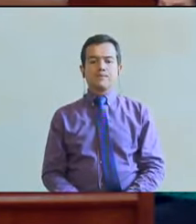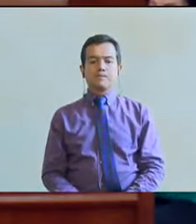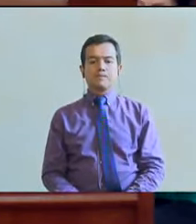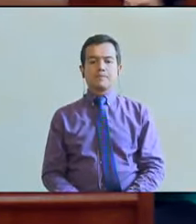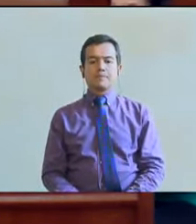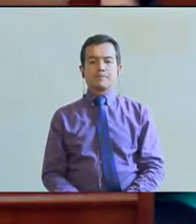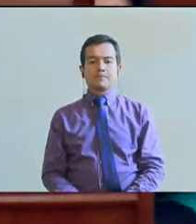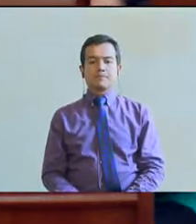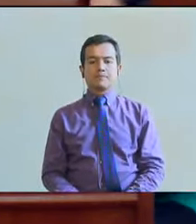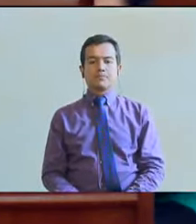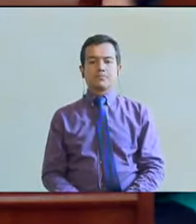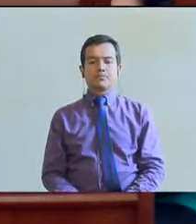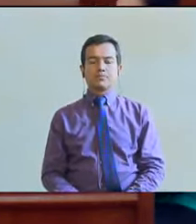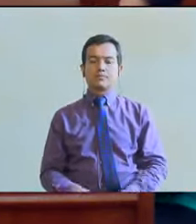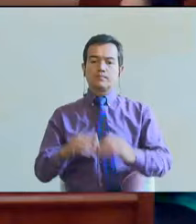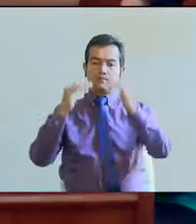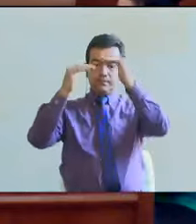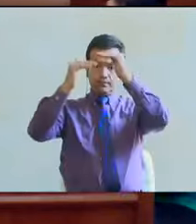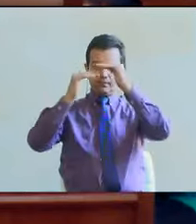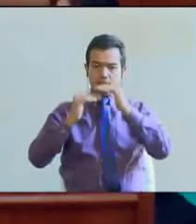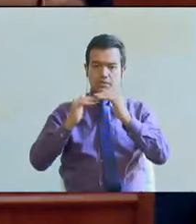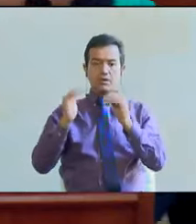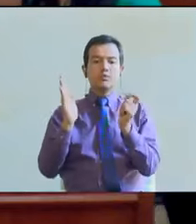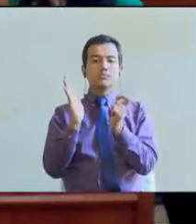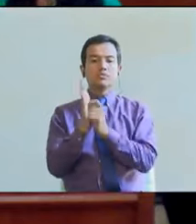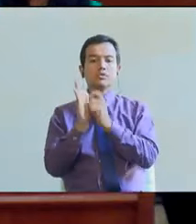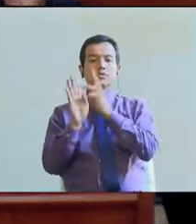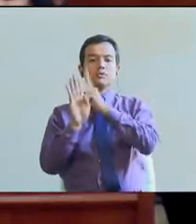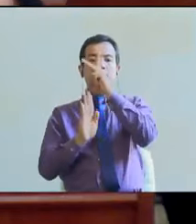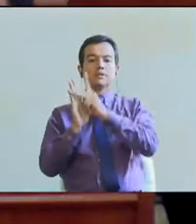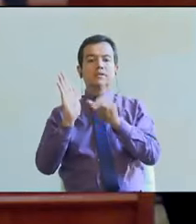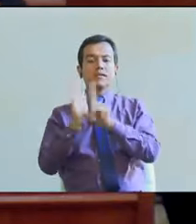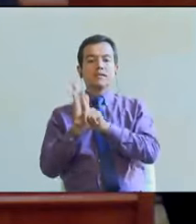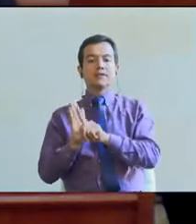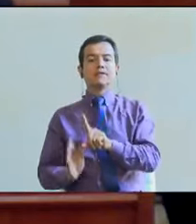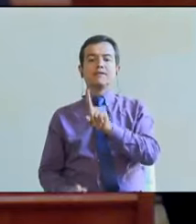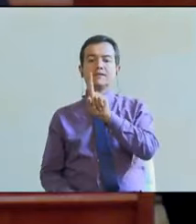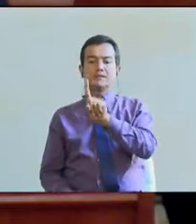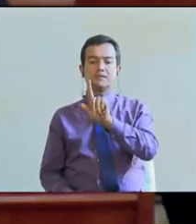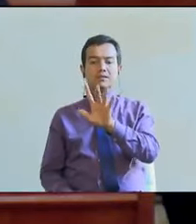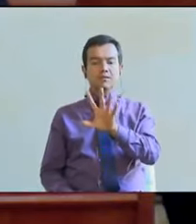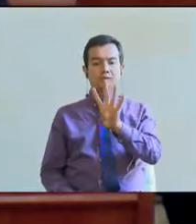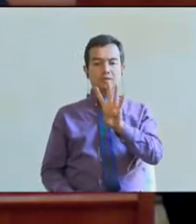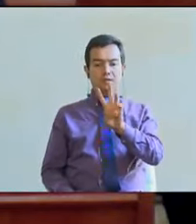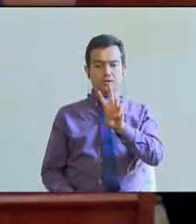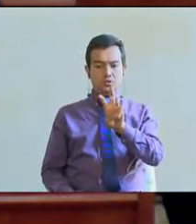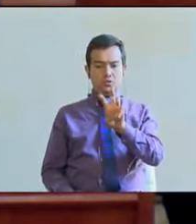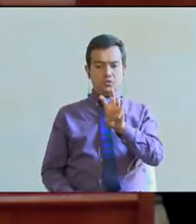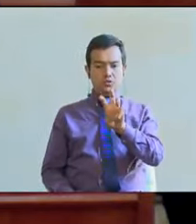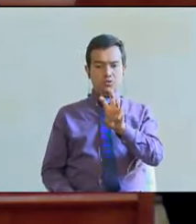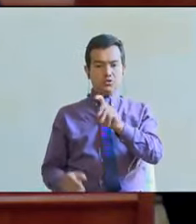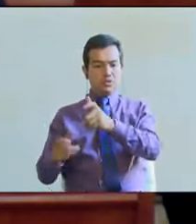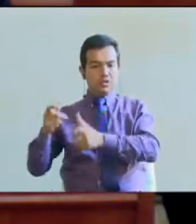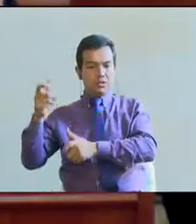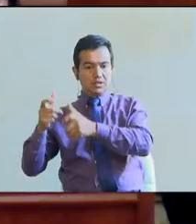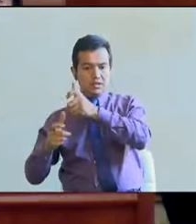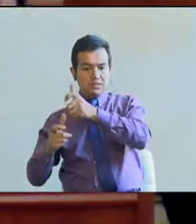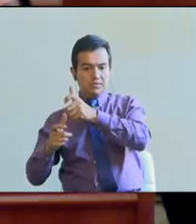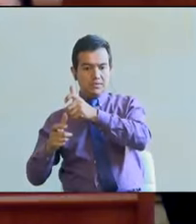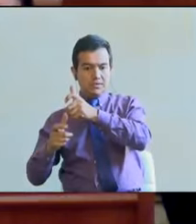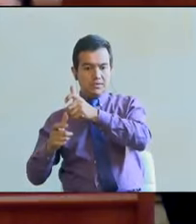quiere siguiente punto proyecto de ley número 158 2016 cámara acumulado con el proyecto de